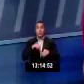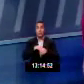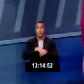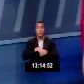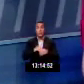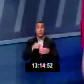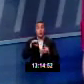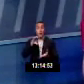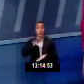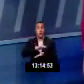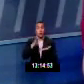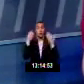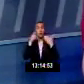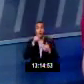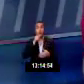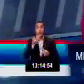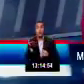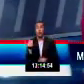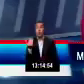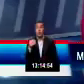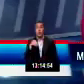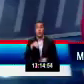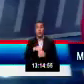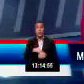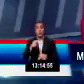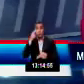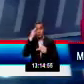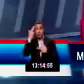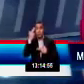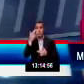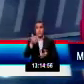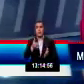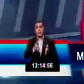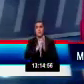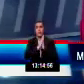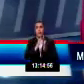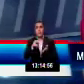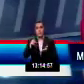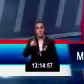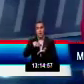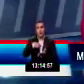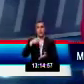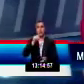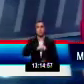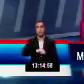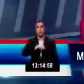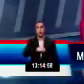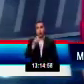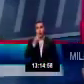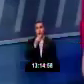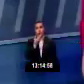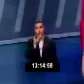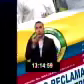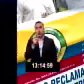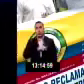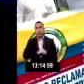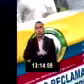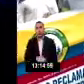bloqueos en el centro de Guayaquil por parte de jubilados de las Fuerzas Armadas que exigen el pago de sus pensiones. Veamos.